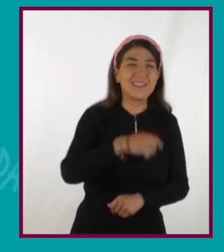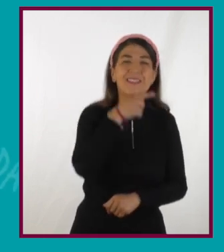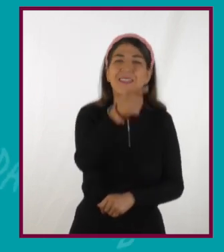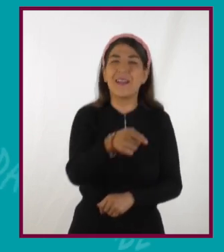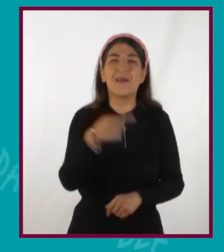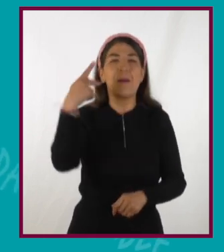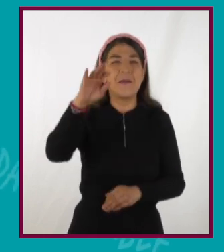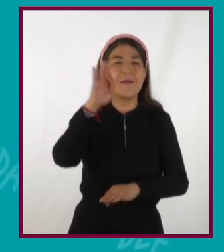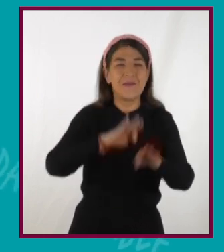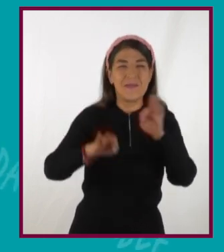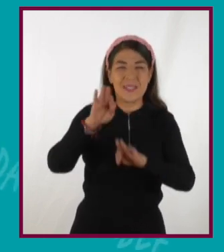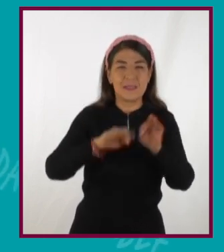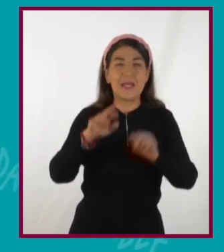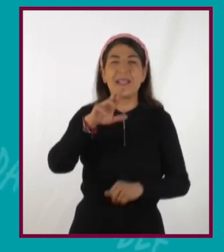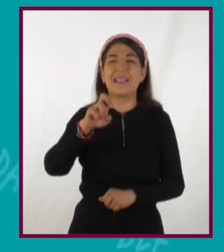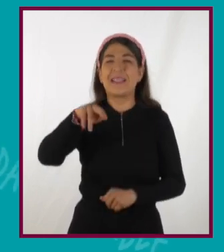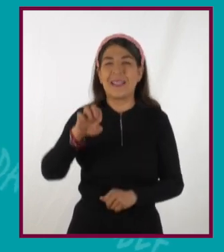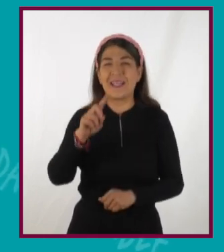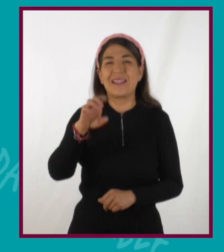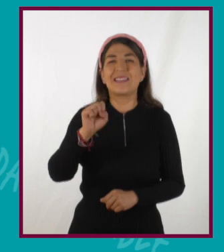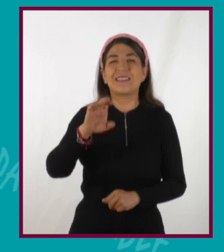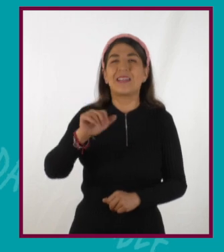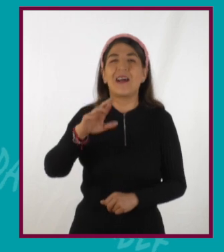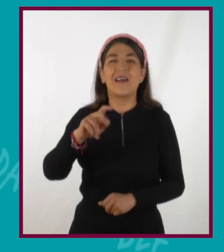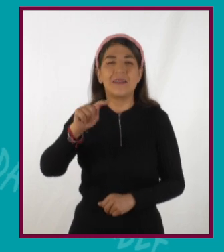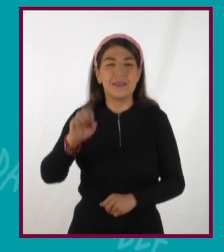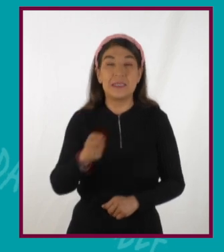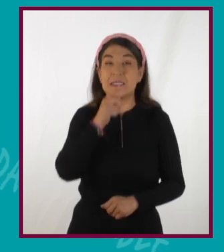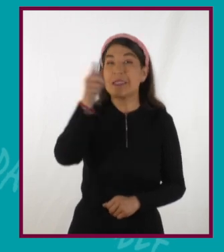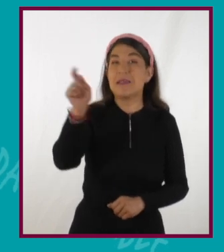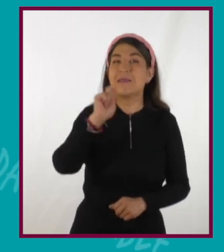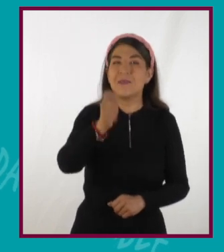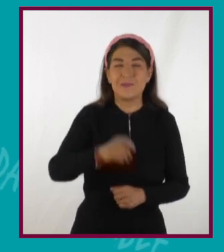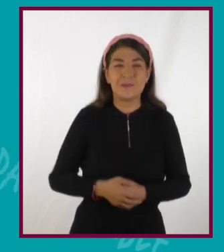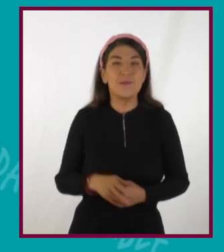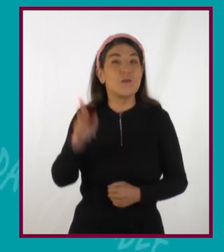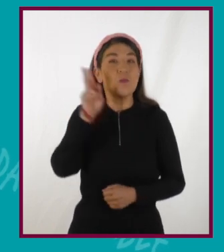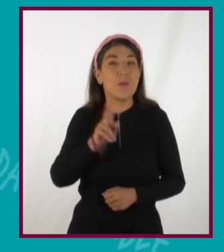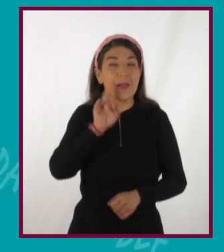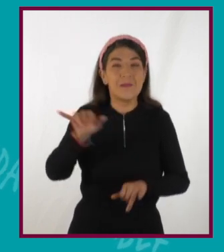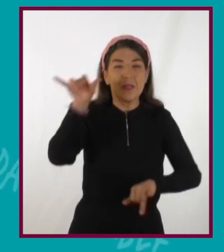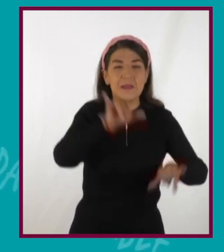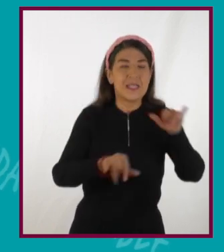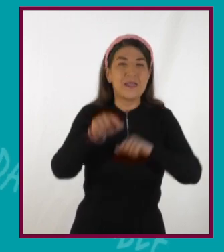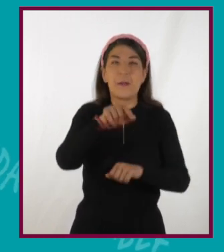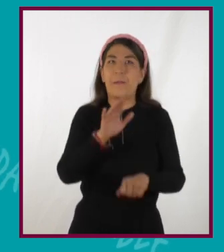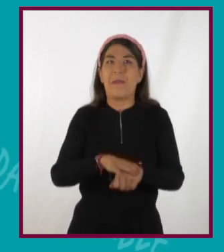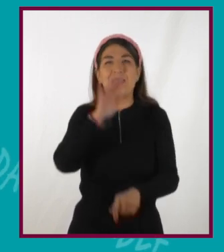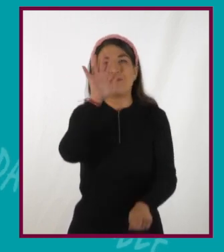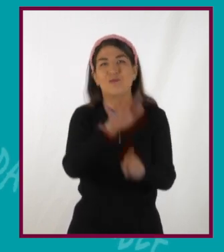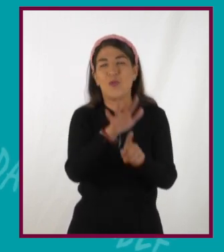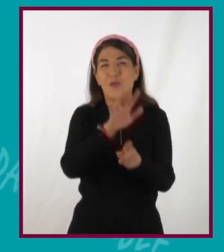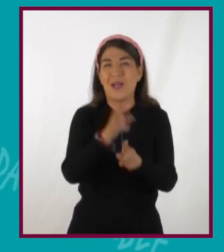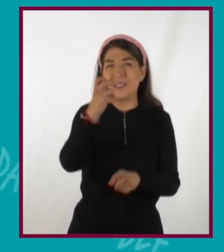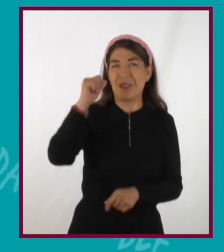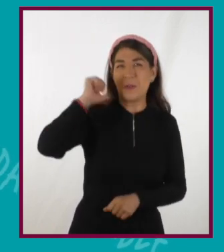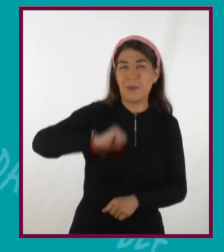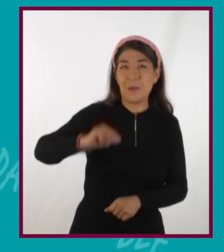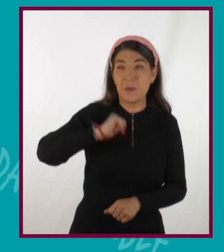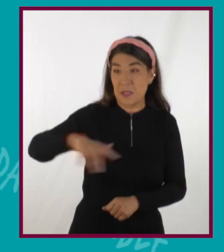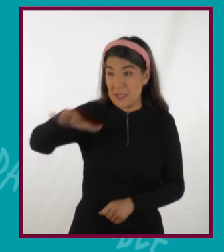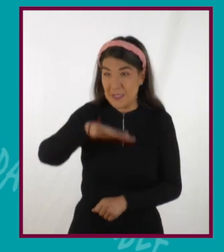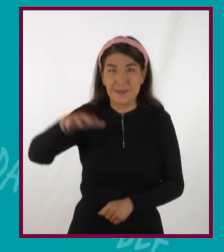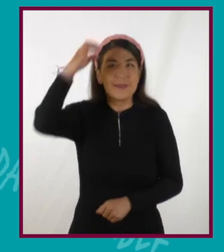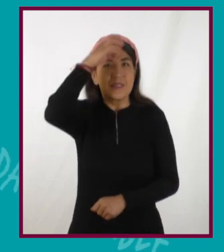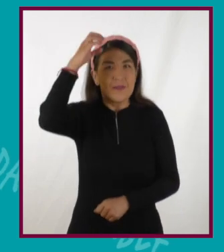al famoso físico René Descartes. Y es que para entonces el experimento era muy popular, no solo entre